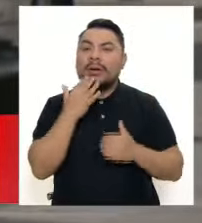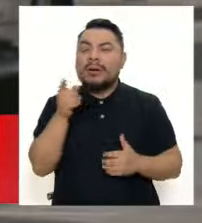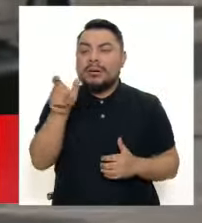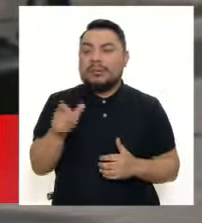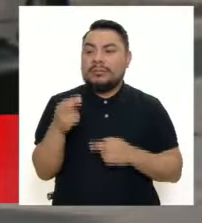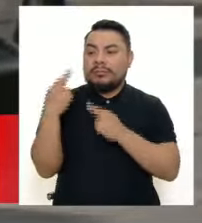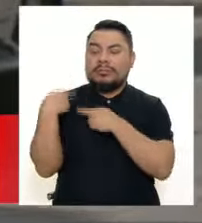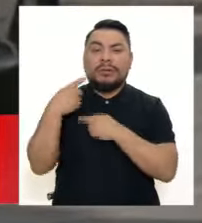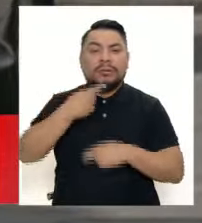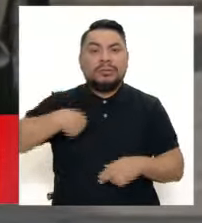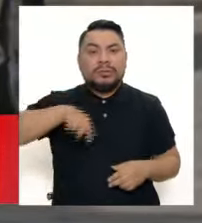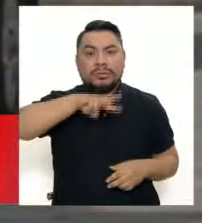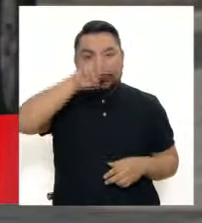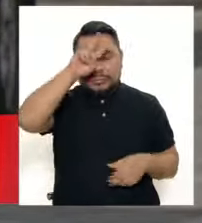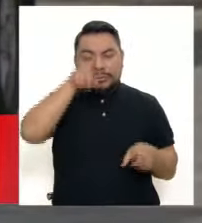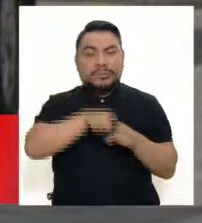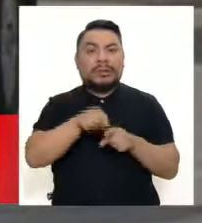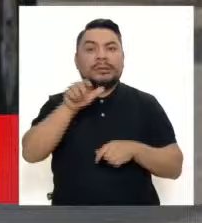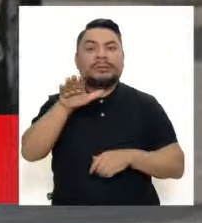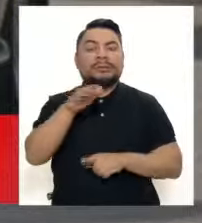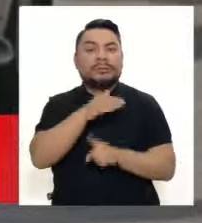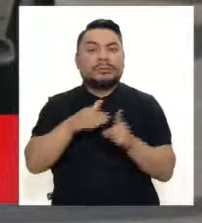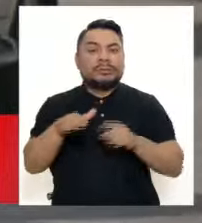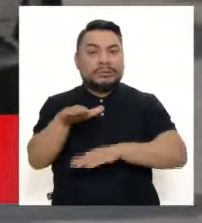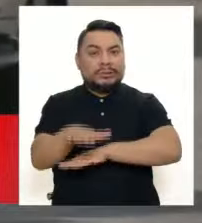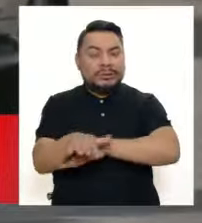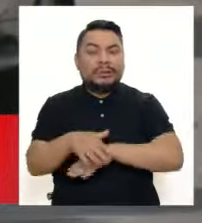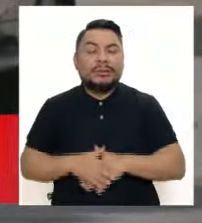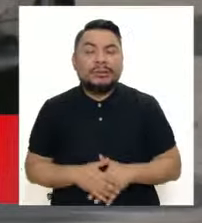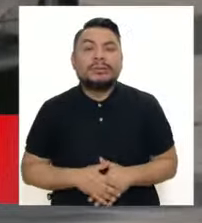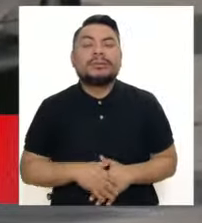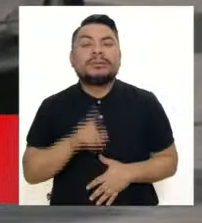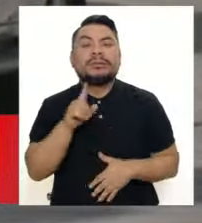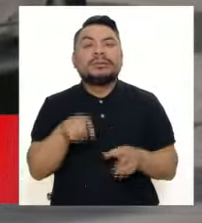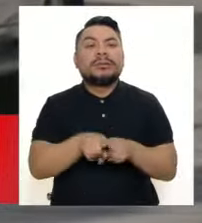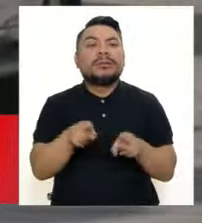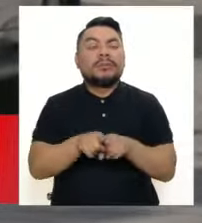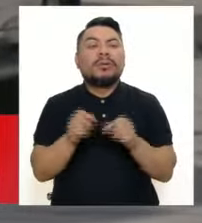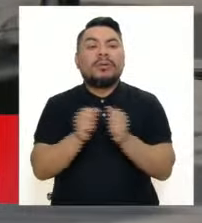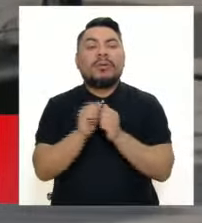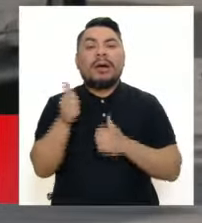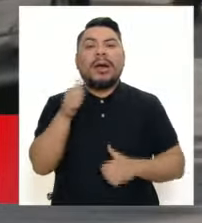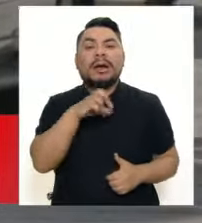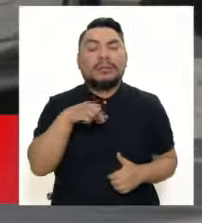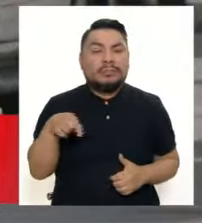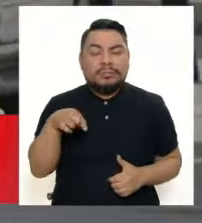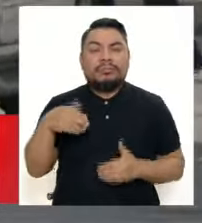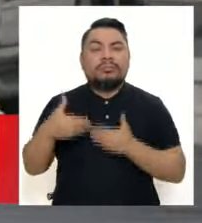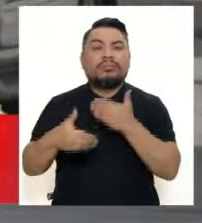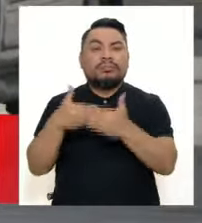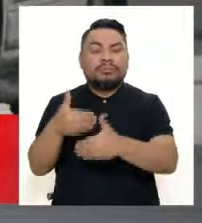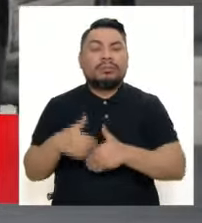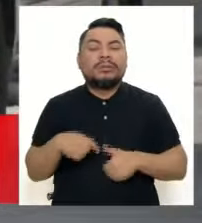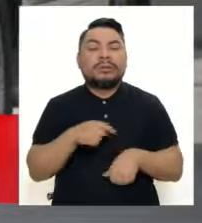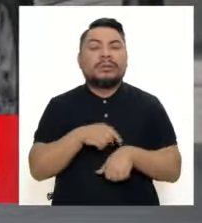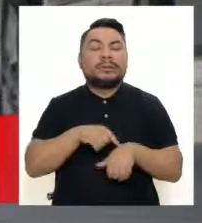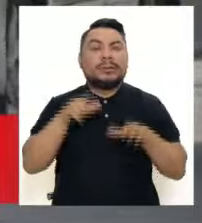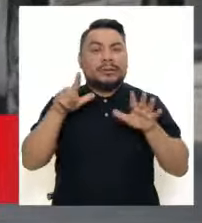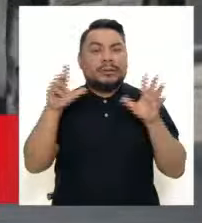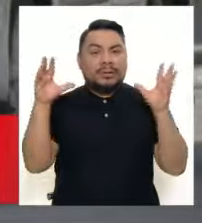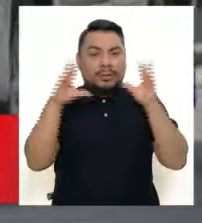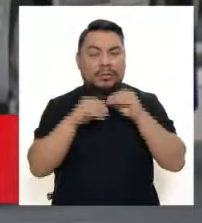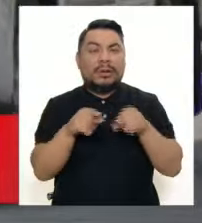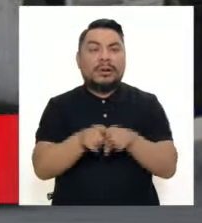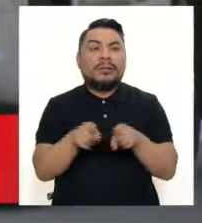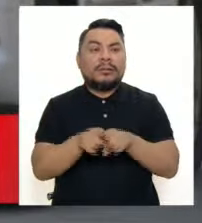representantes de somos Perú a las 5:30 de la tarde y también con alianza por el progreso a las 7 de la